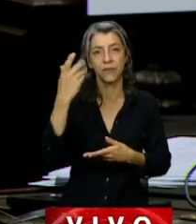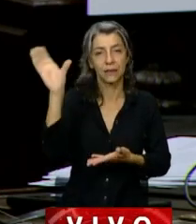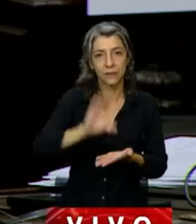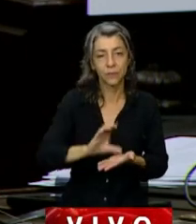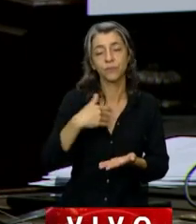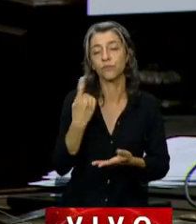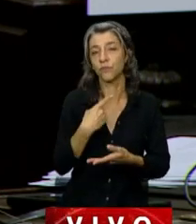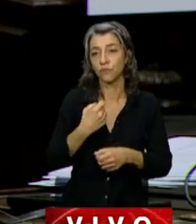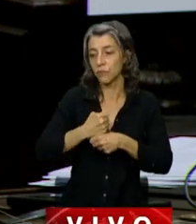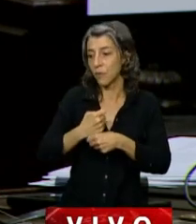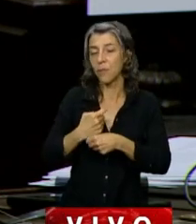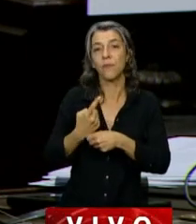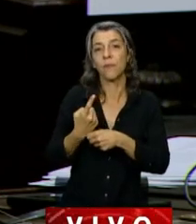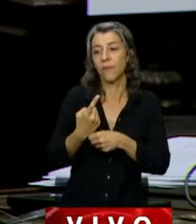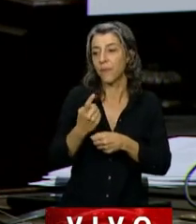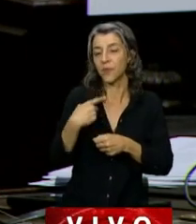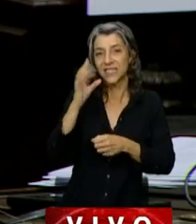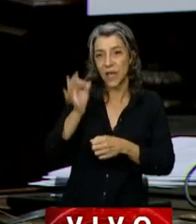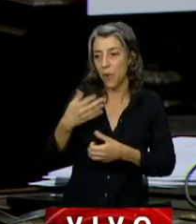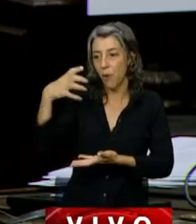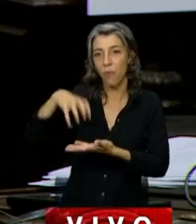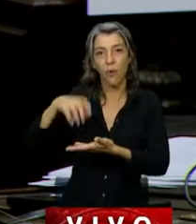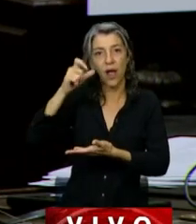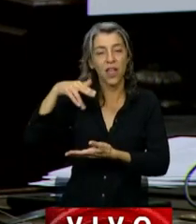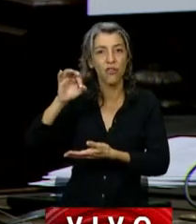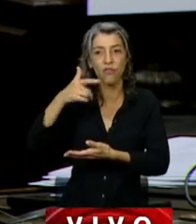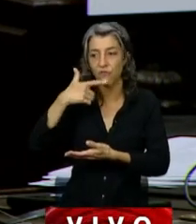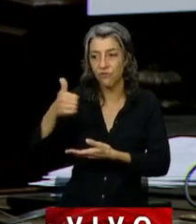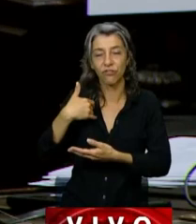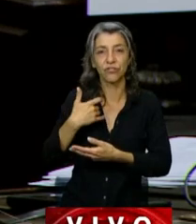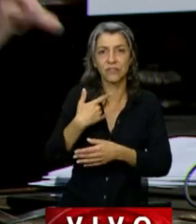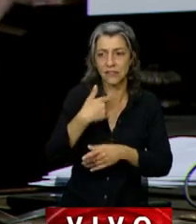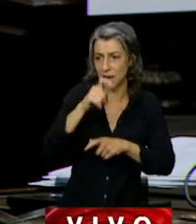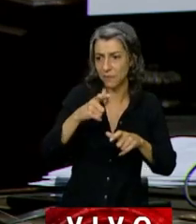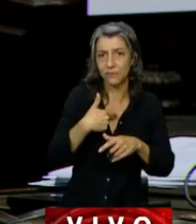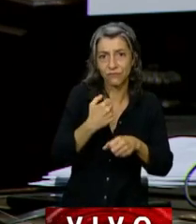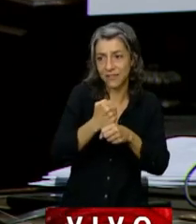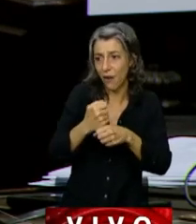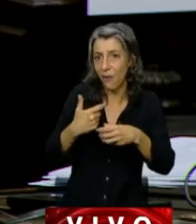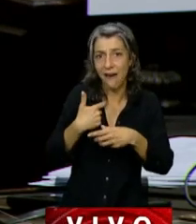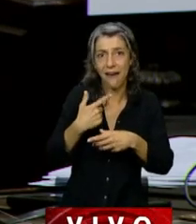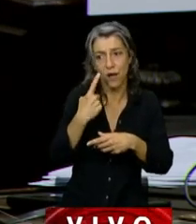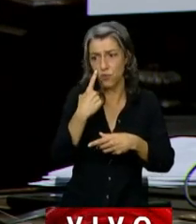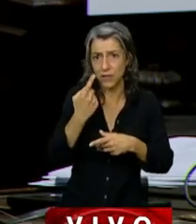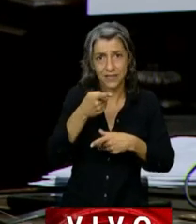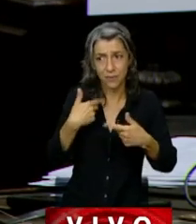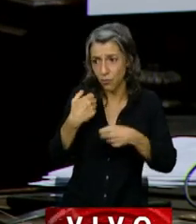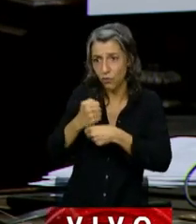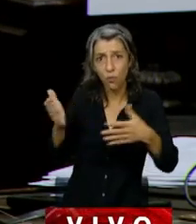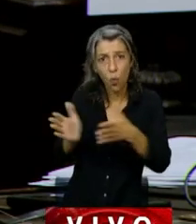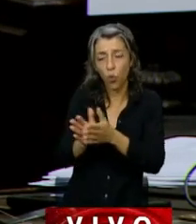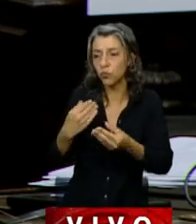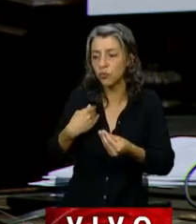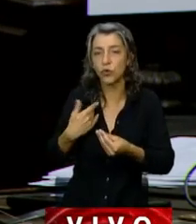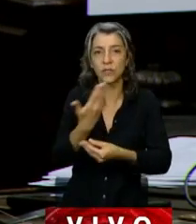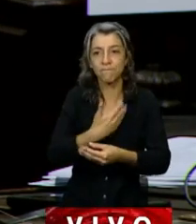con quien técnicos de las provincias y de los municipios trabajan junto a los técnicos de este organismo y que ha tenido una continuidad a lo largo de los distintos gobiernos